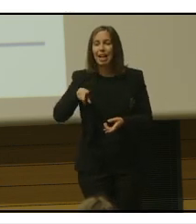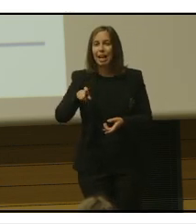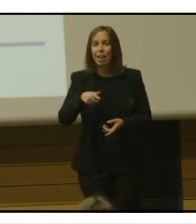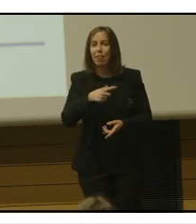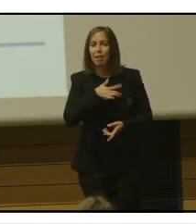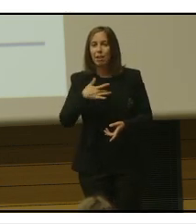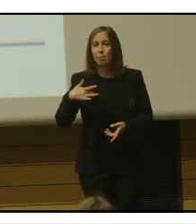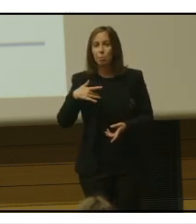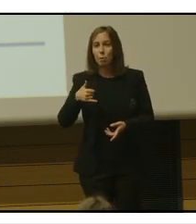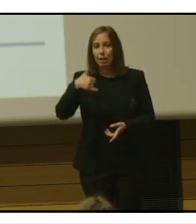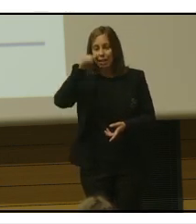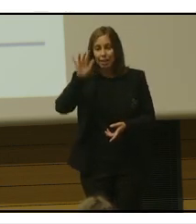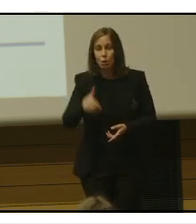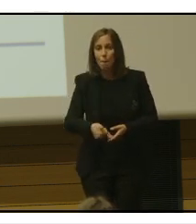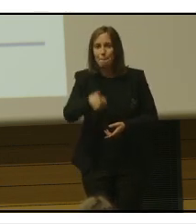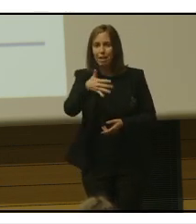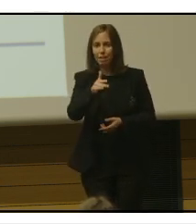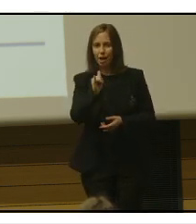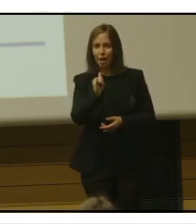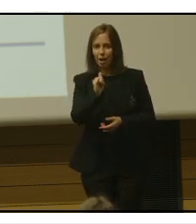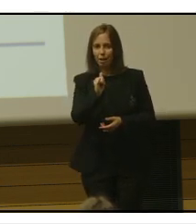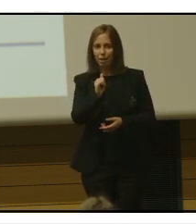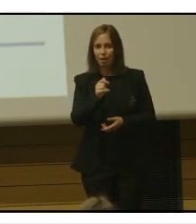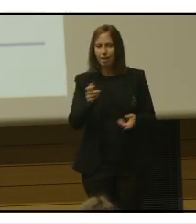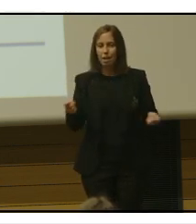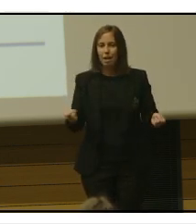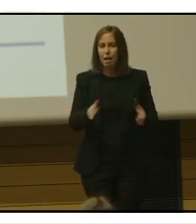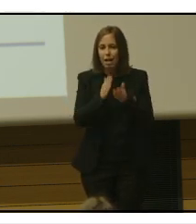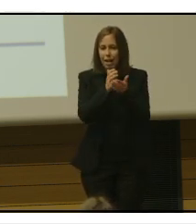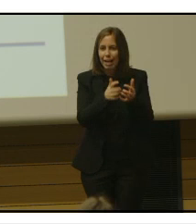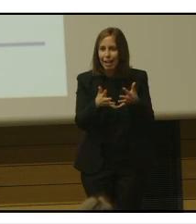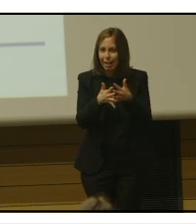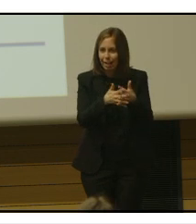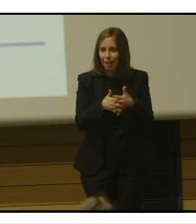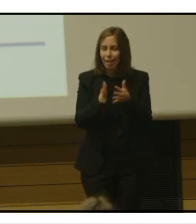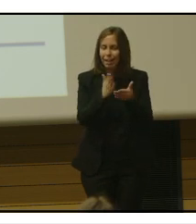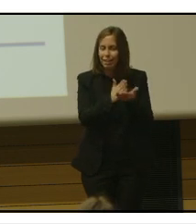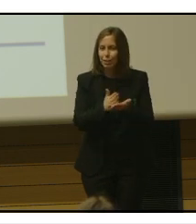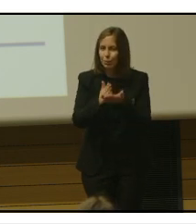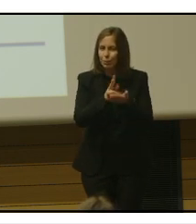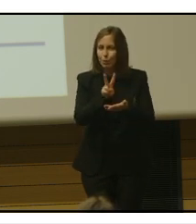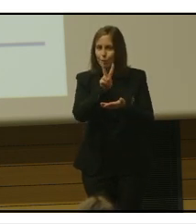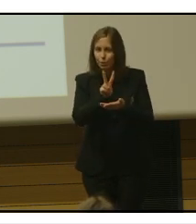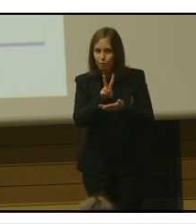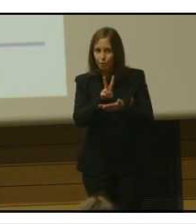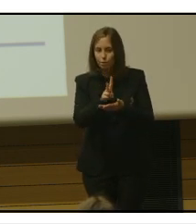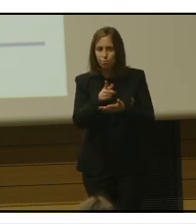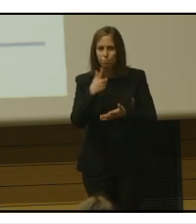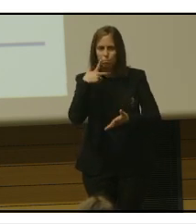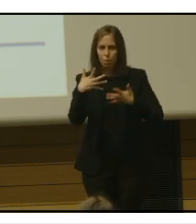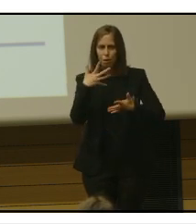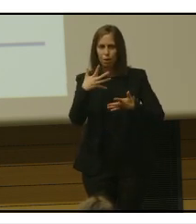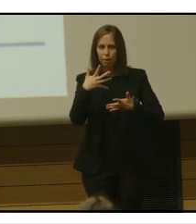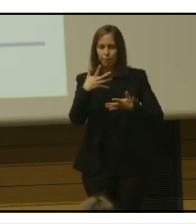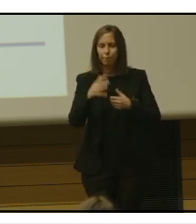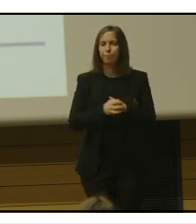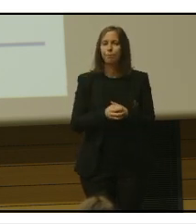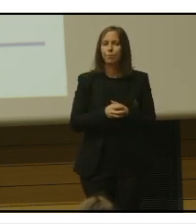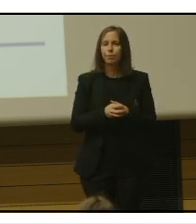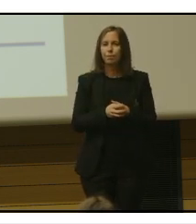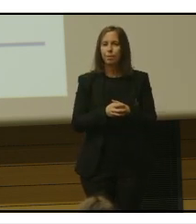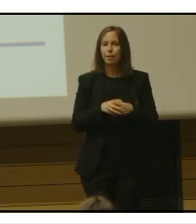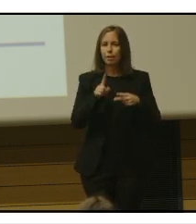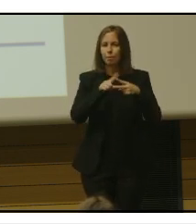estudios que son, bueno, pues son hitos en la epidemiología de la exposición a humo ambiental de tabaco, que están publicados, uno por Hirayama y otro